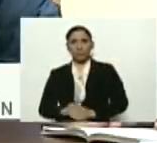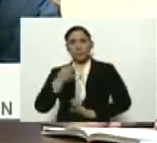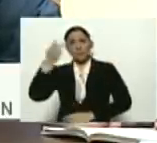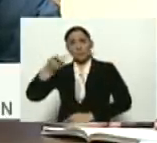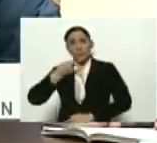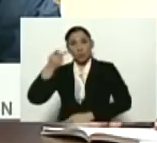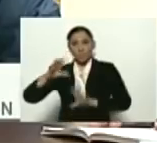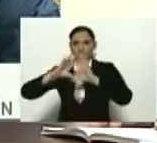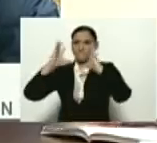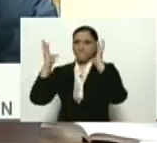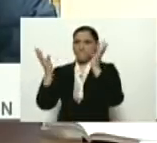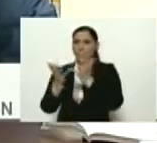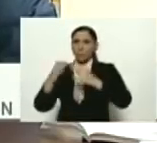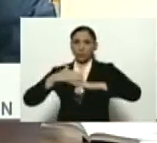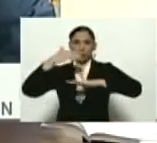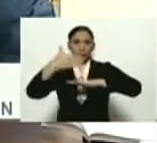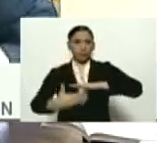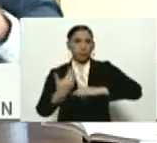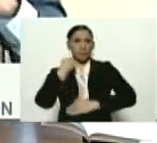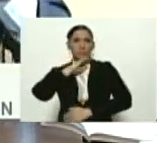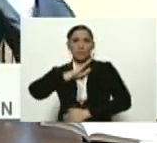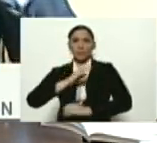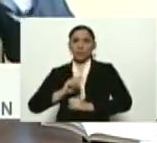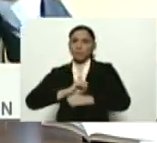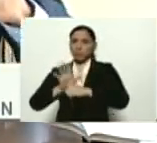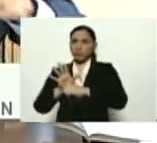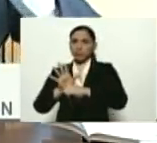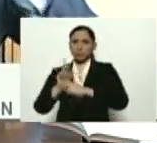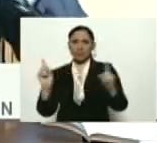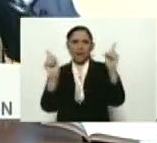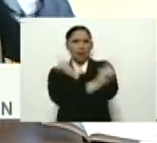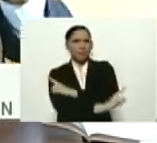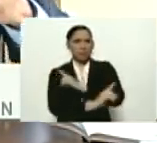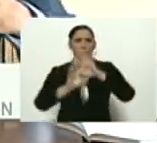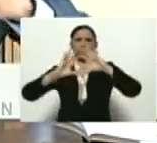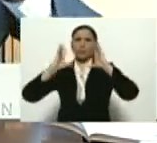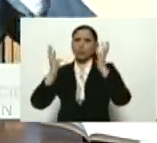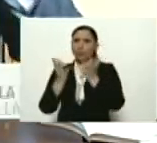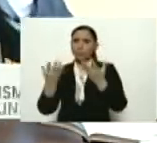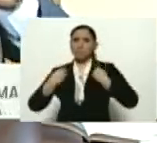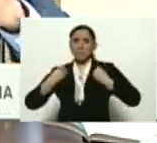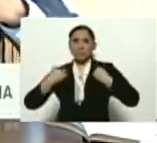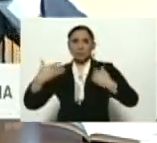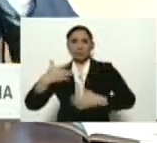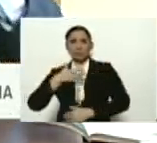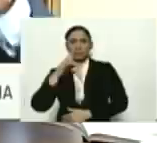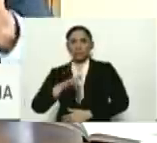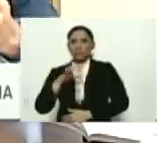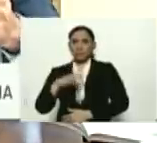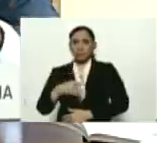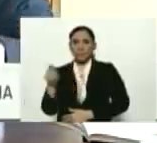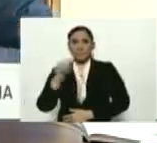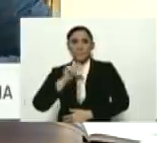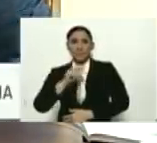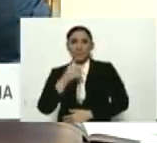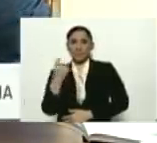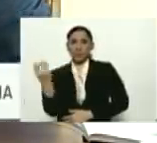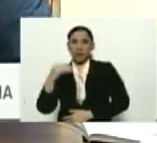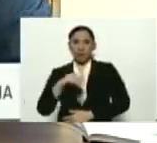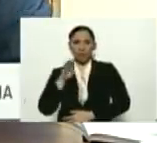política del mundo pospandemia, de los cambios que el mundo va a vivir en los meses que están por venir.